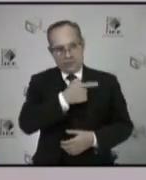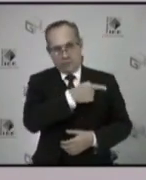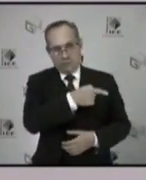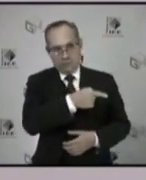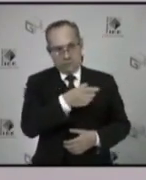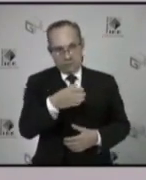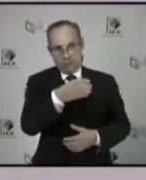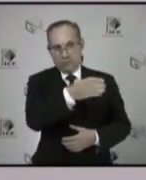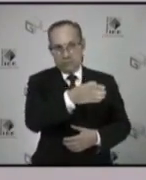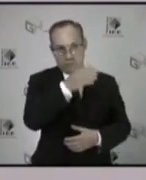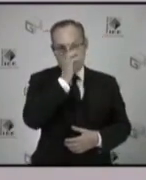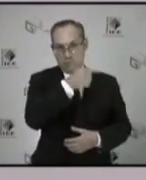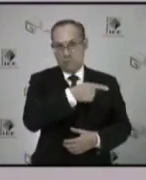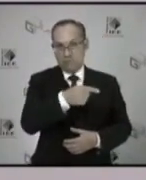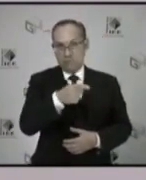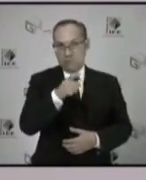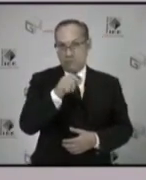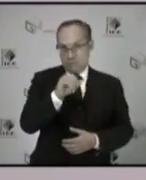vaso.